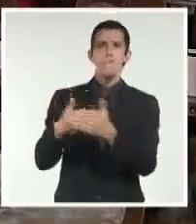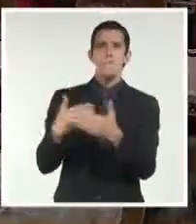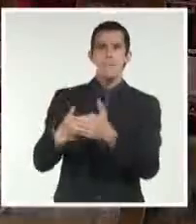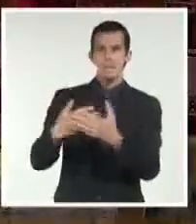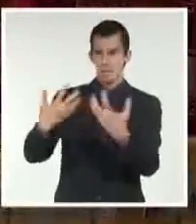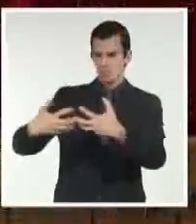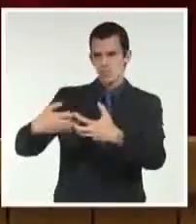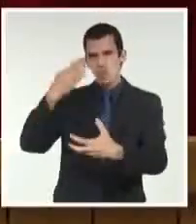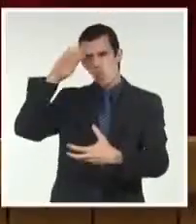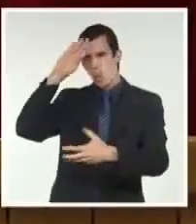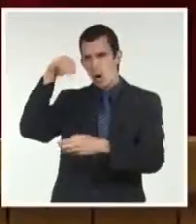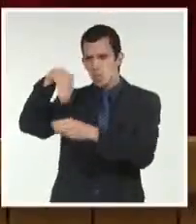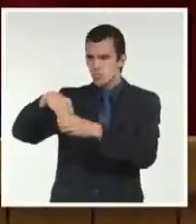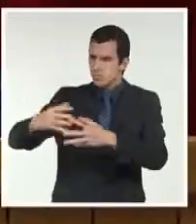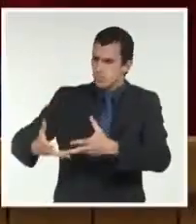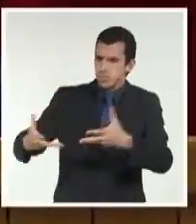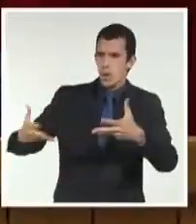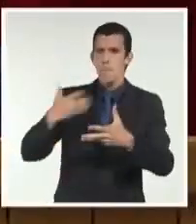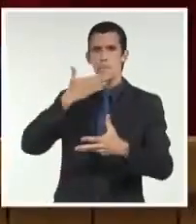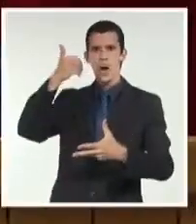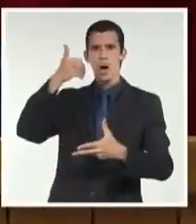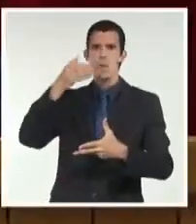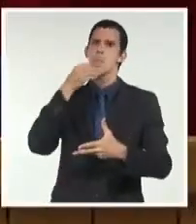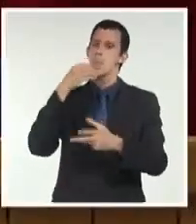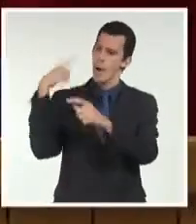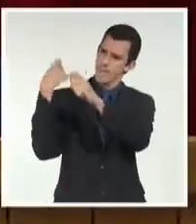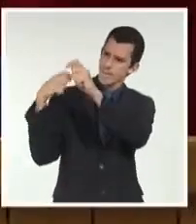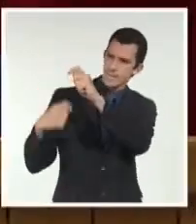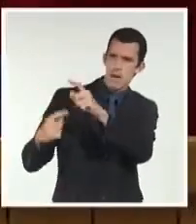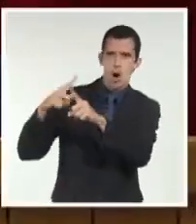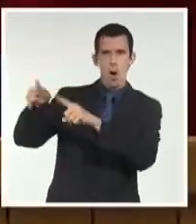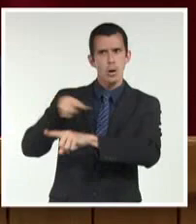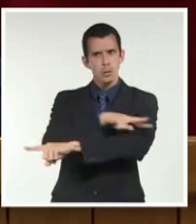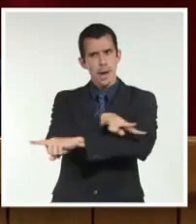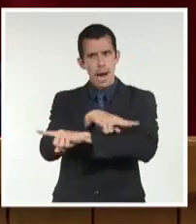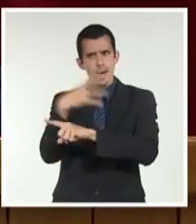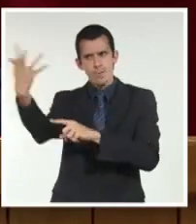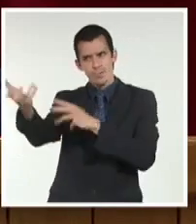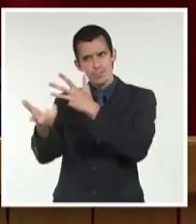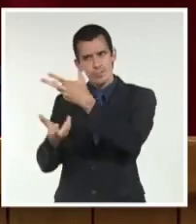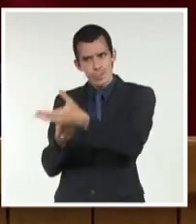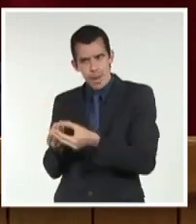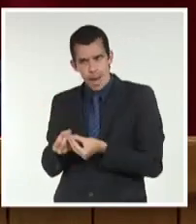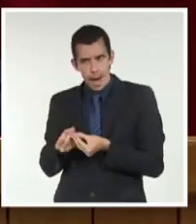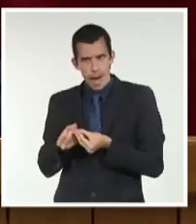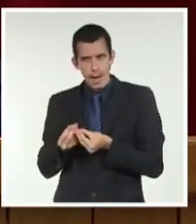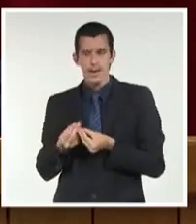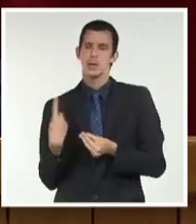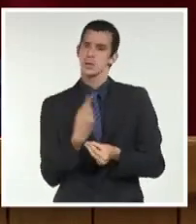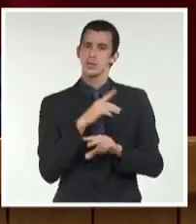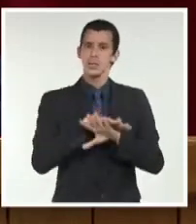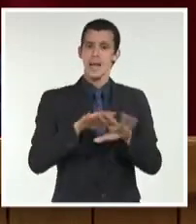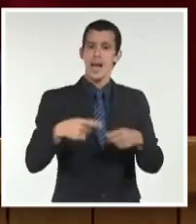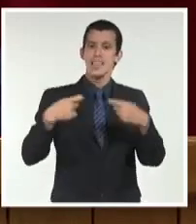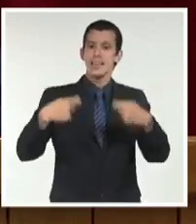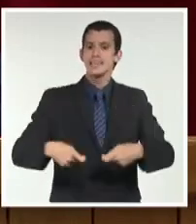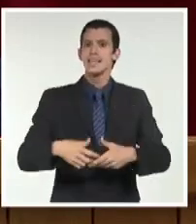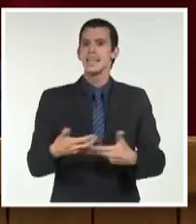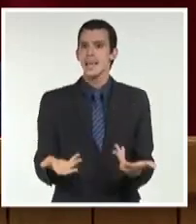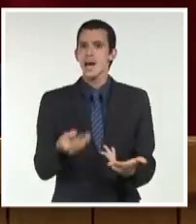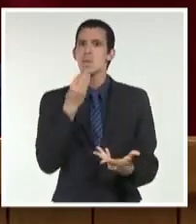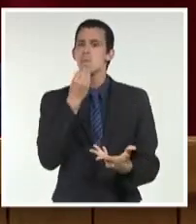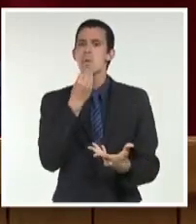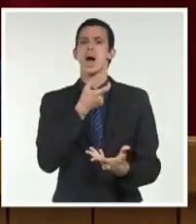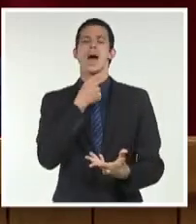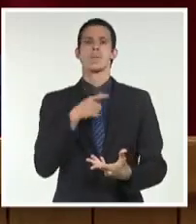nacional. Con ese fin, se ha decidido restituir el mercado cambiario a través de la compraventa de divisas, incluyendo el